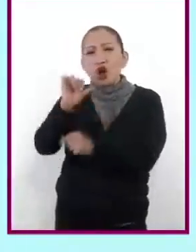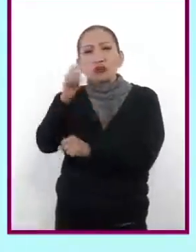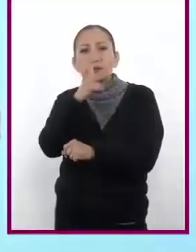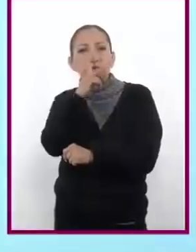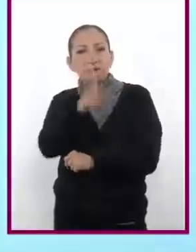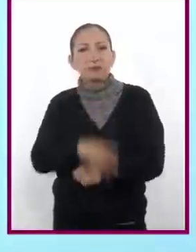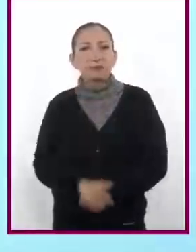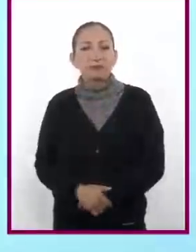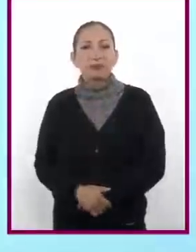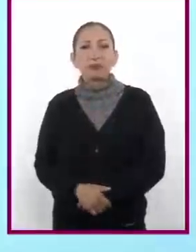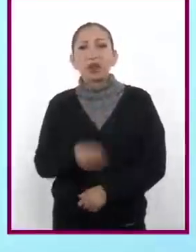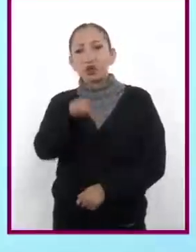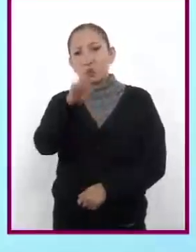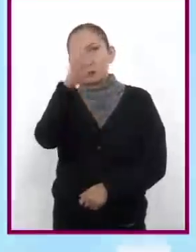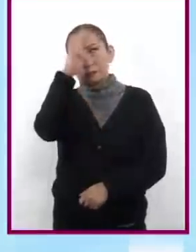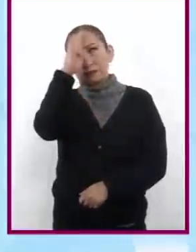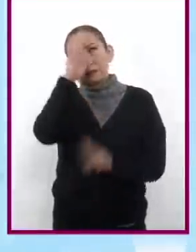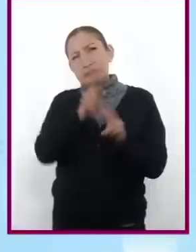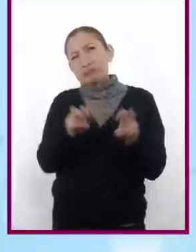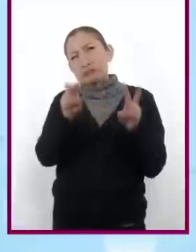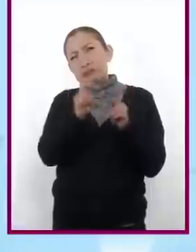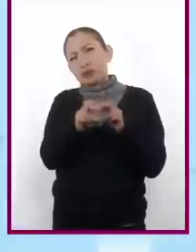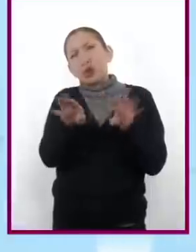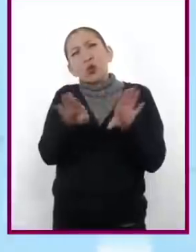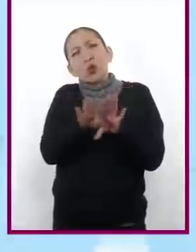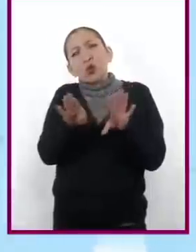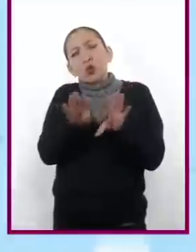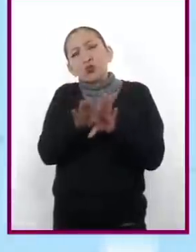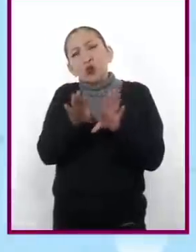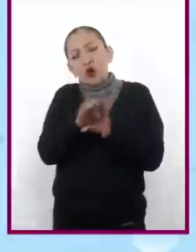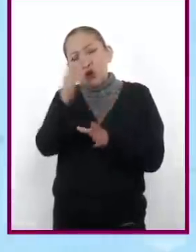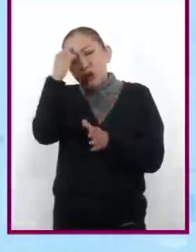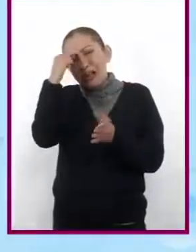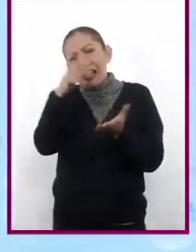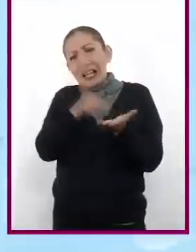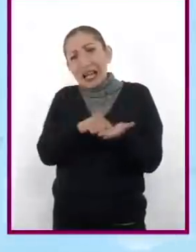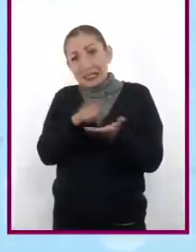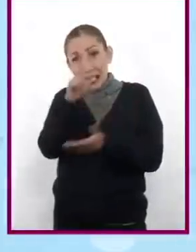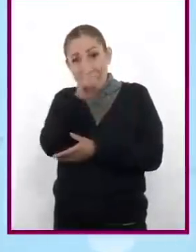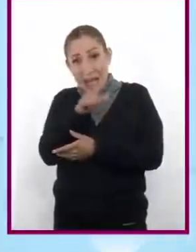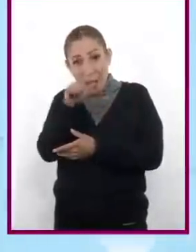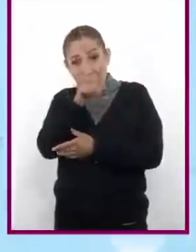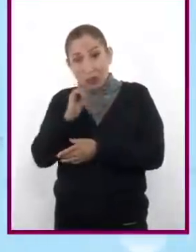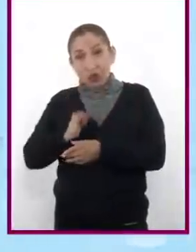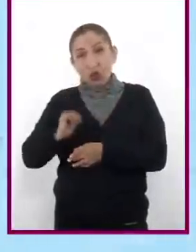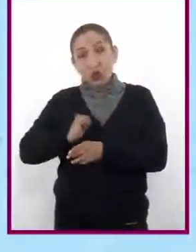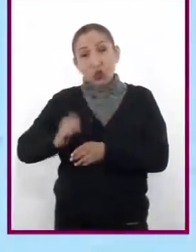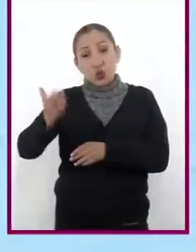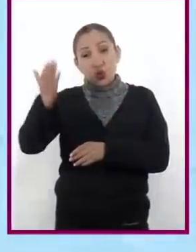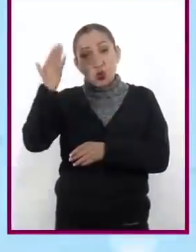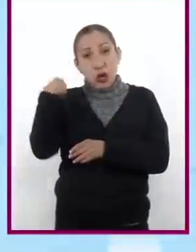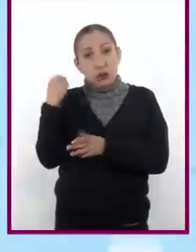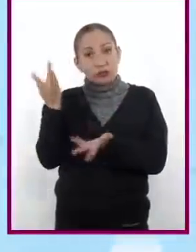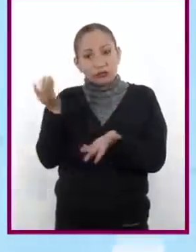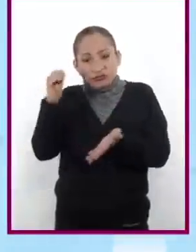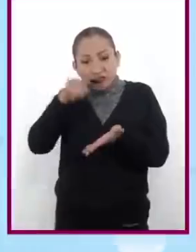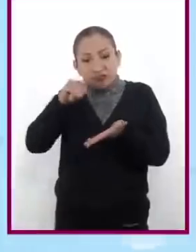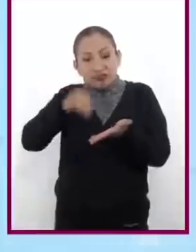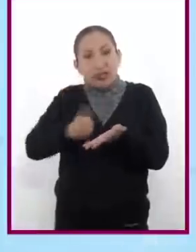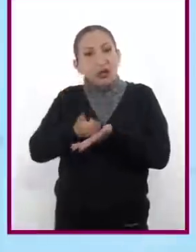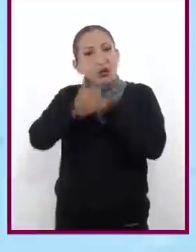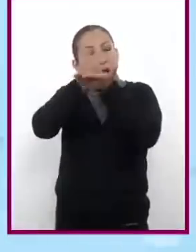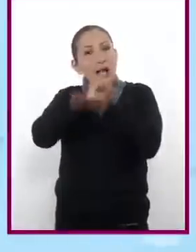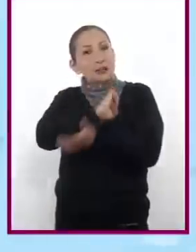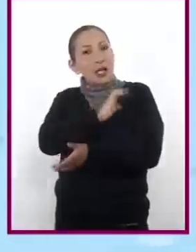palabras. Reflexionen. ¿De qué manera consideran que las lenguas originarias enriquecen al